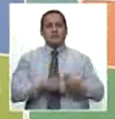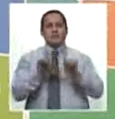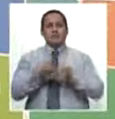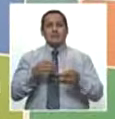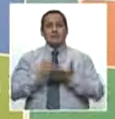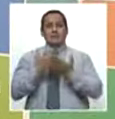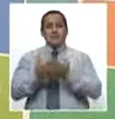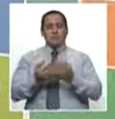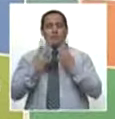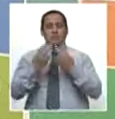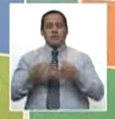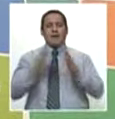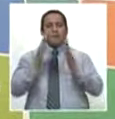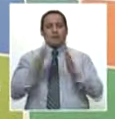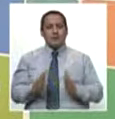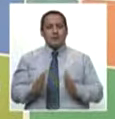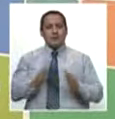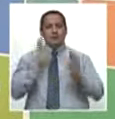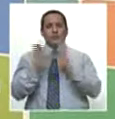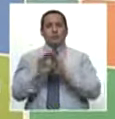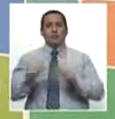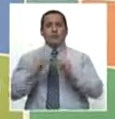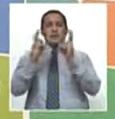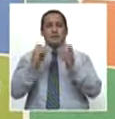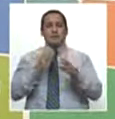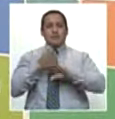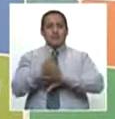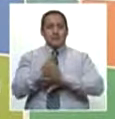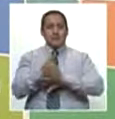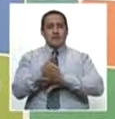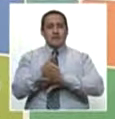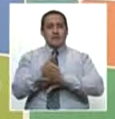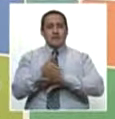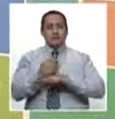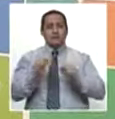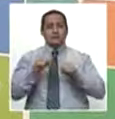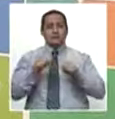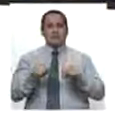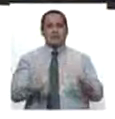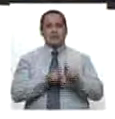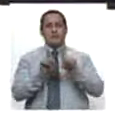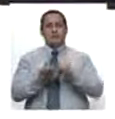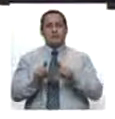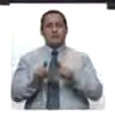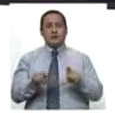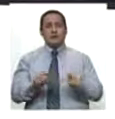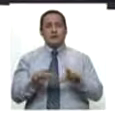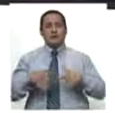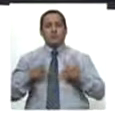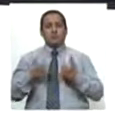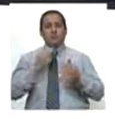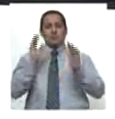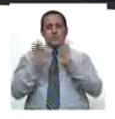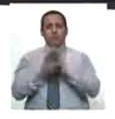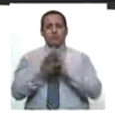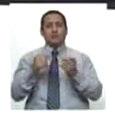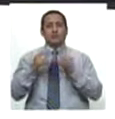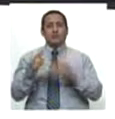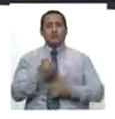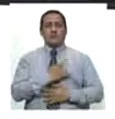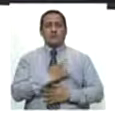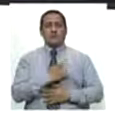estipula aquí la formación sobre el tema de accesibilidad. Claro, también inclusive para que en